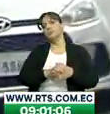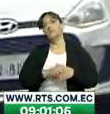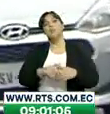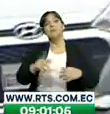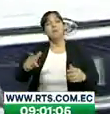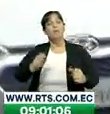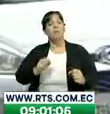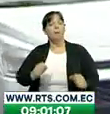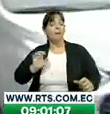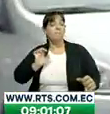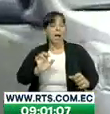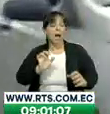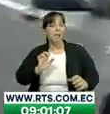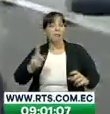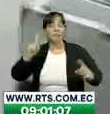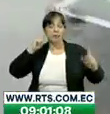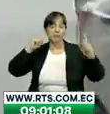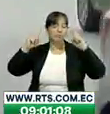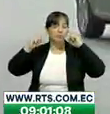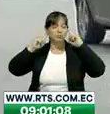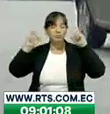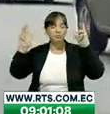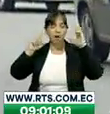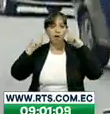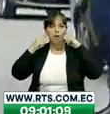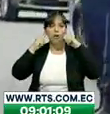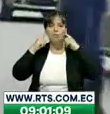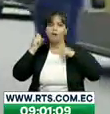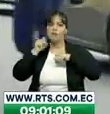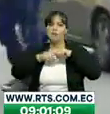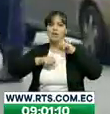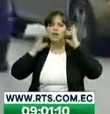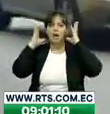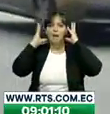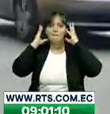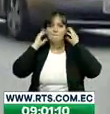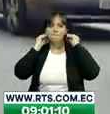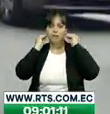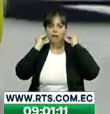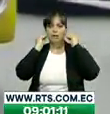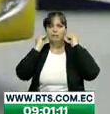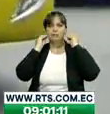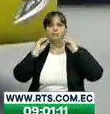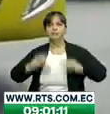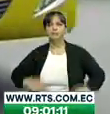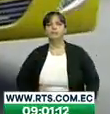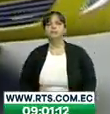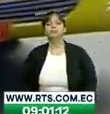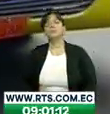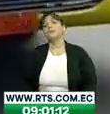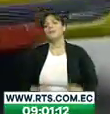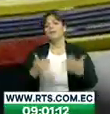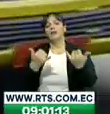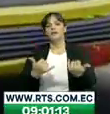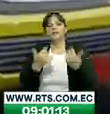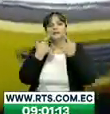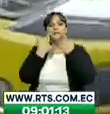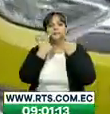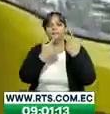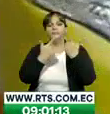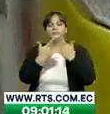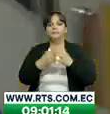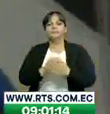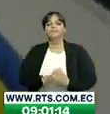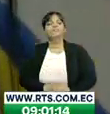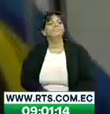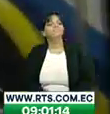medio bueno en todo caso pues esos fueron los resultados del operativo de hoy en la mañana mucha contaminación